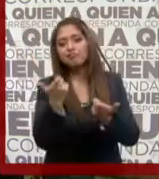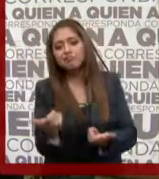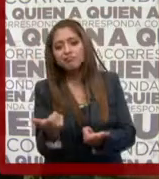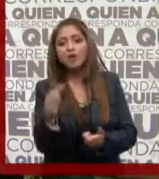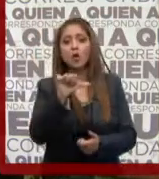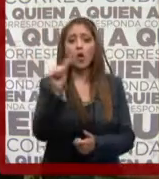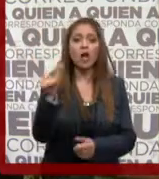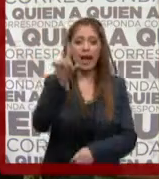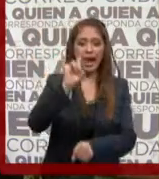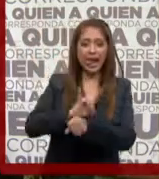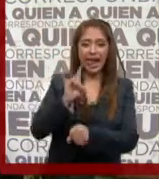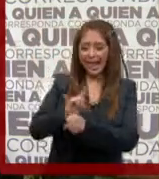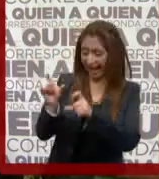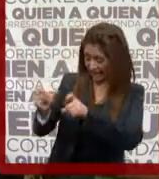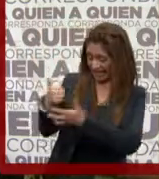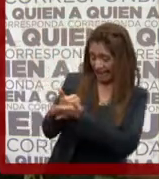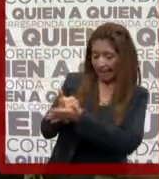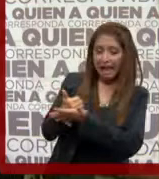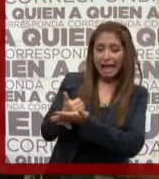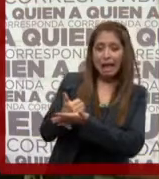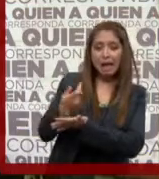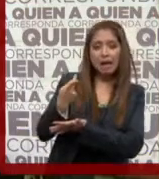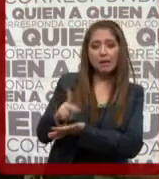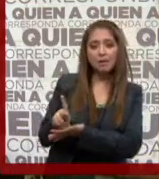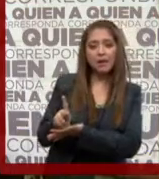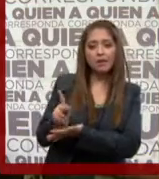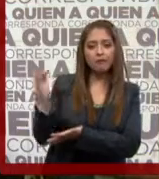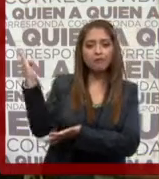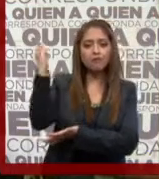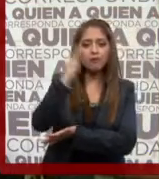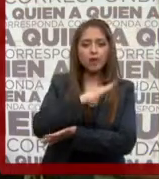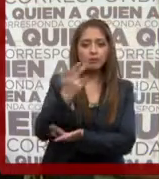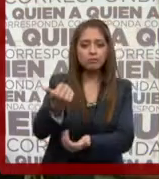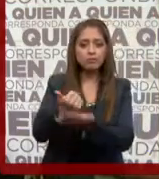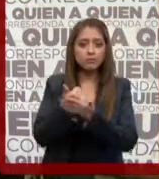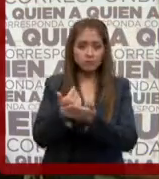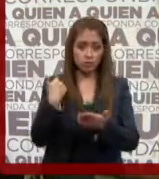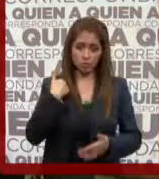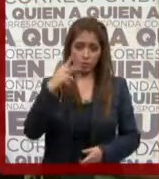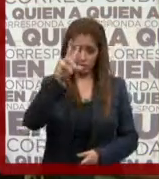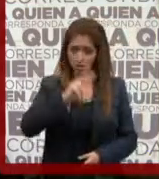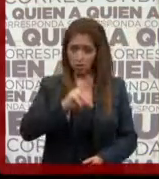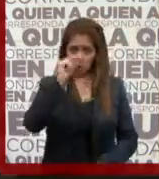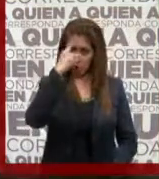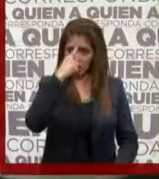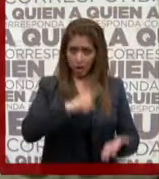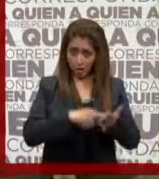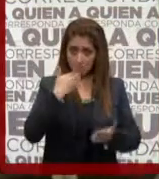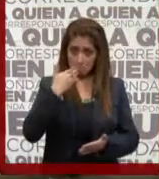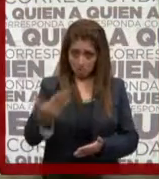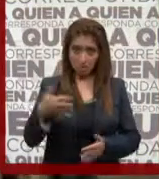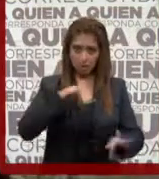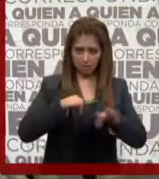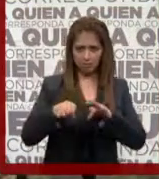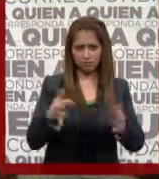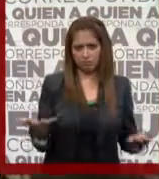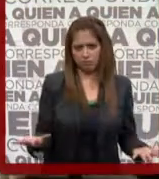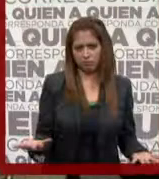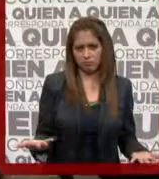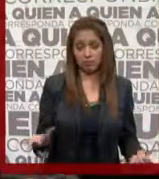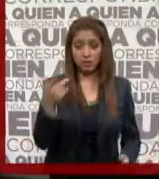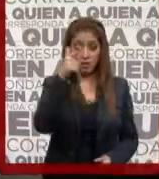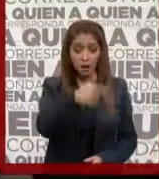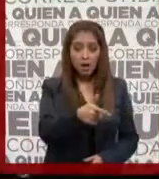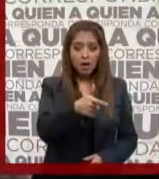mi imagen. Y pues no se me hace correcto que estén jugando con nosotros. Pero eso no la detuvo.